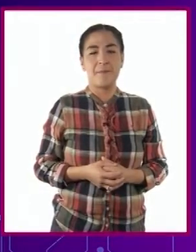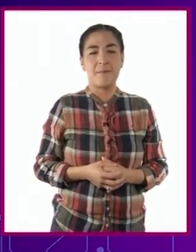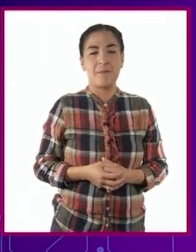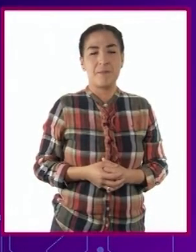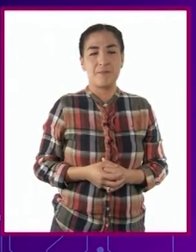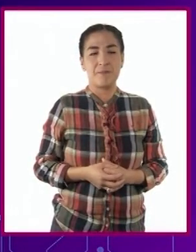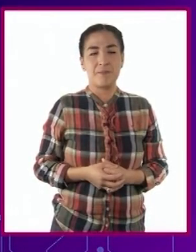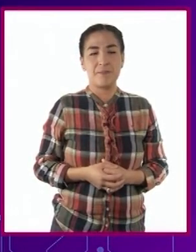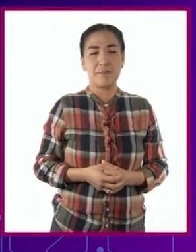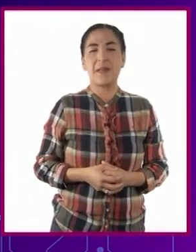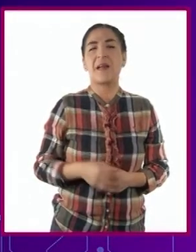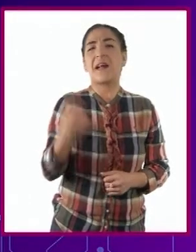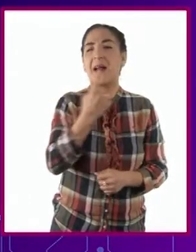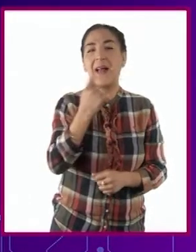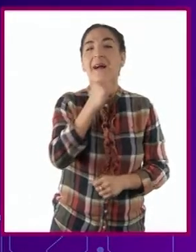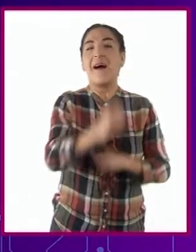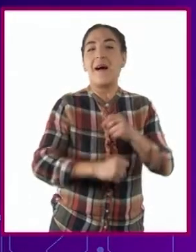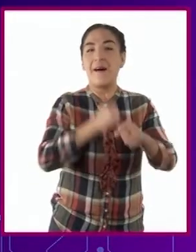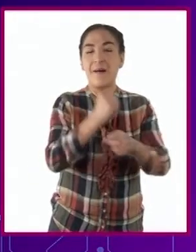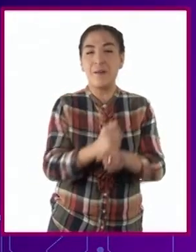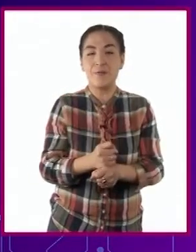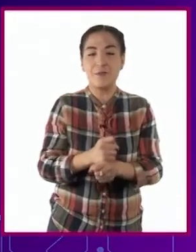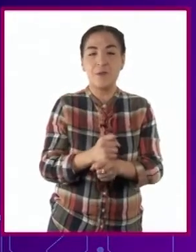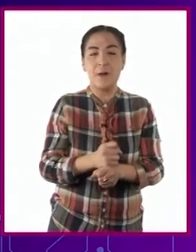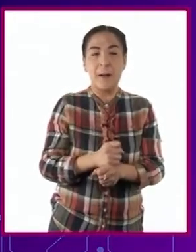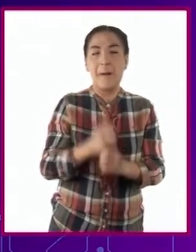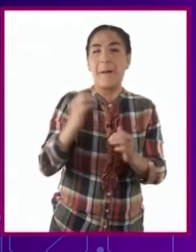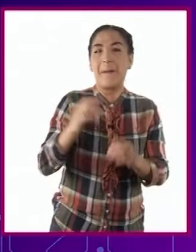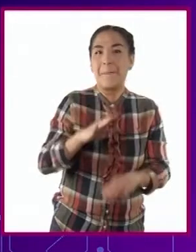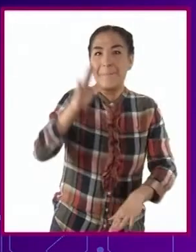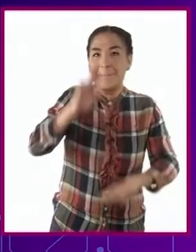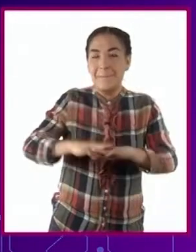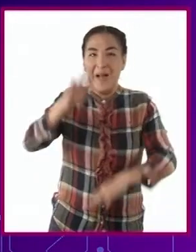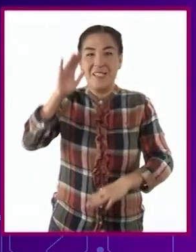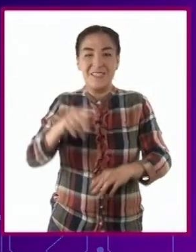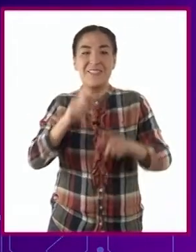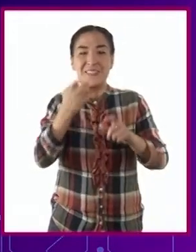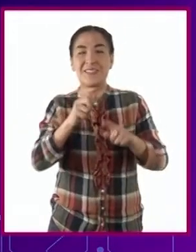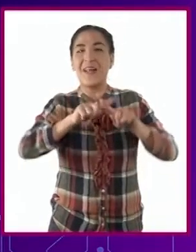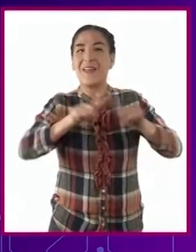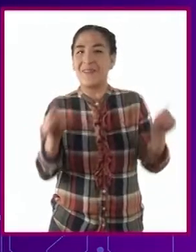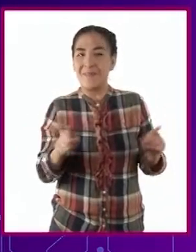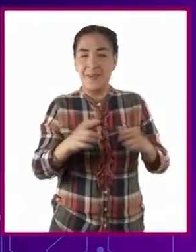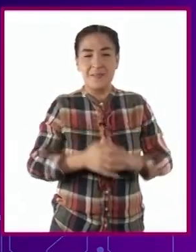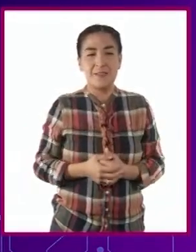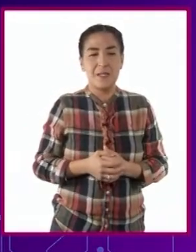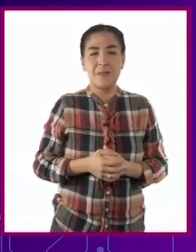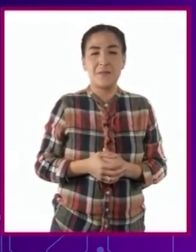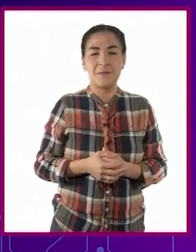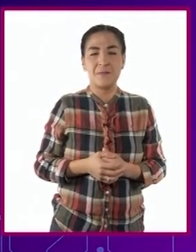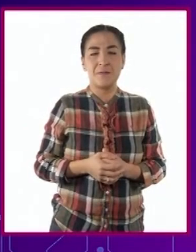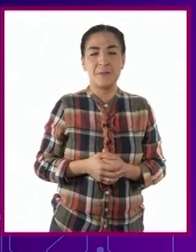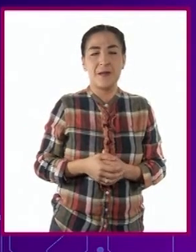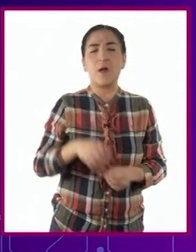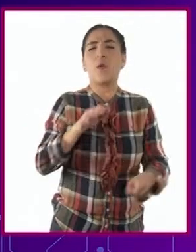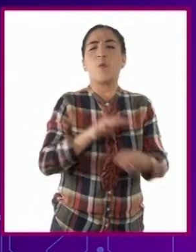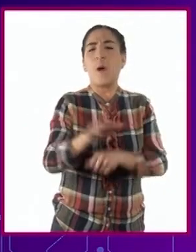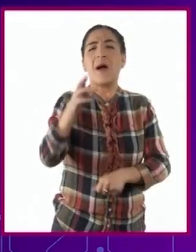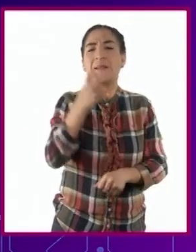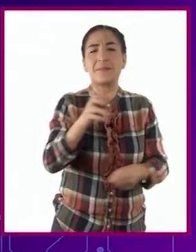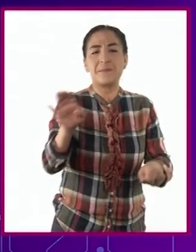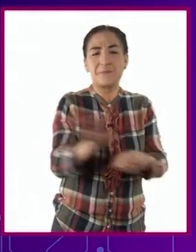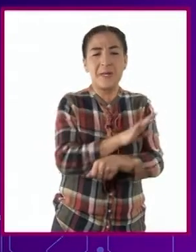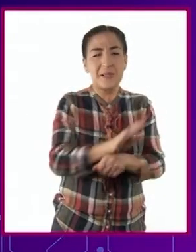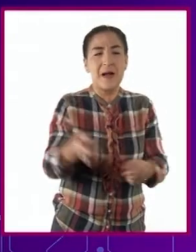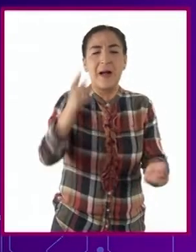¿Entre qué años la diferencia en sus tiempos fue mayor? ¿Qué ventajas tiene el análisis de